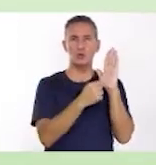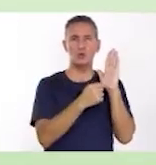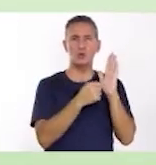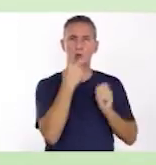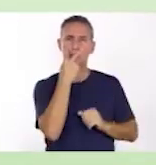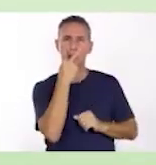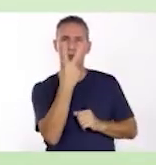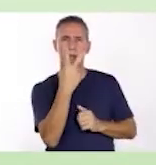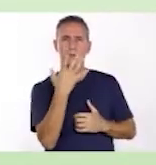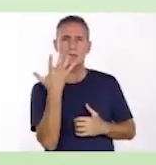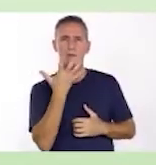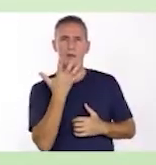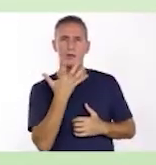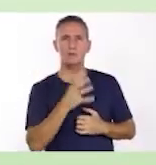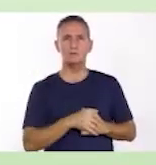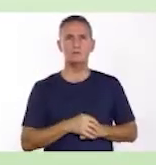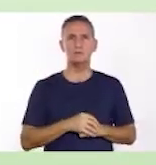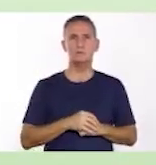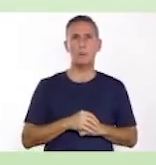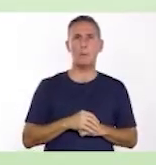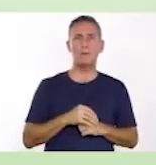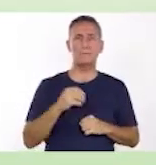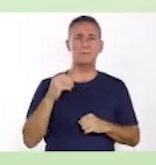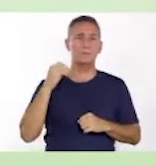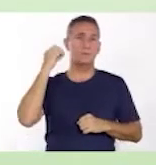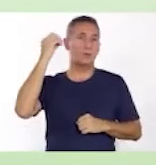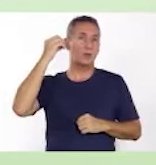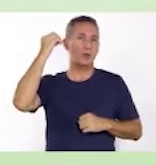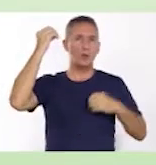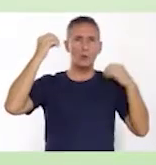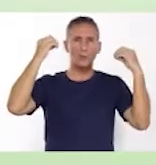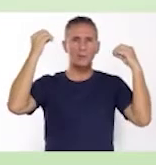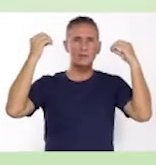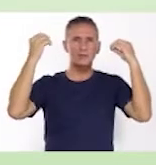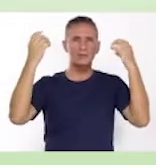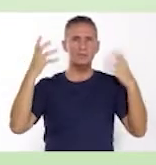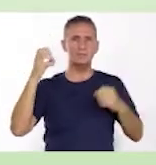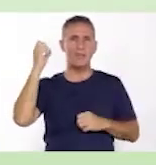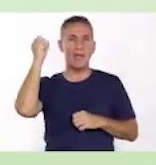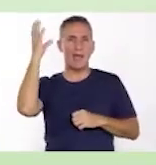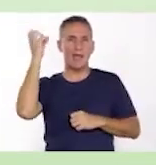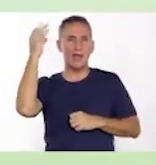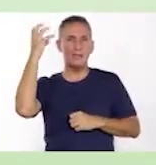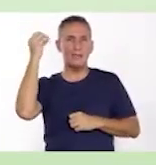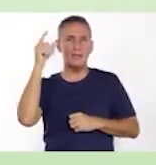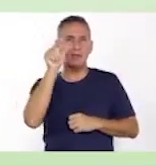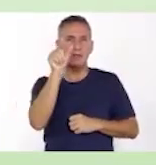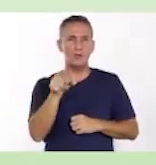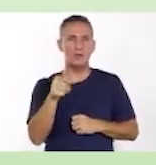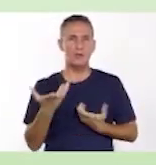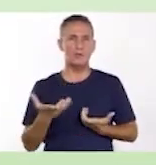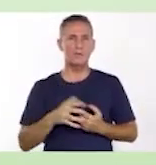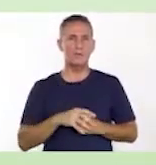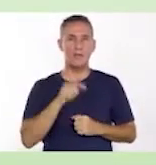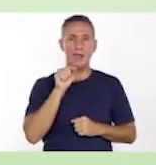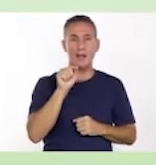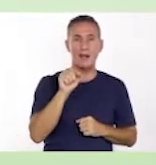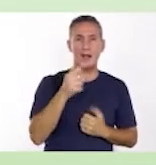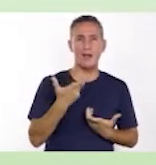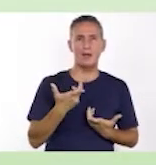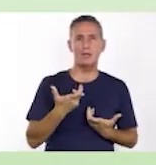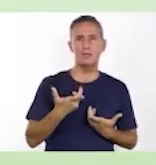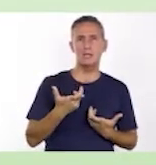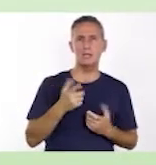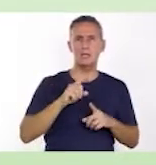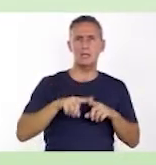presencia de los augurios. En el caso de Calcante, que era el adivino. Aquí se está manejando,